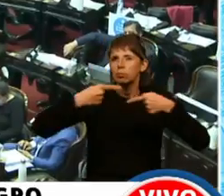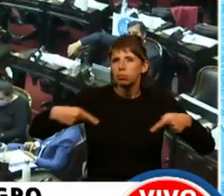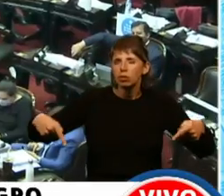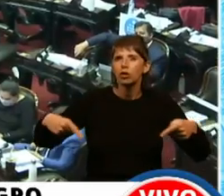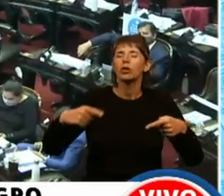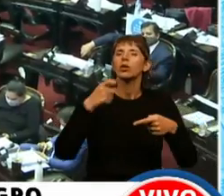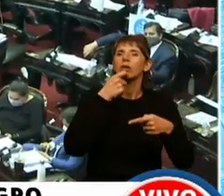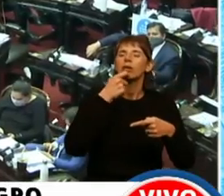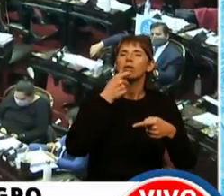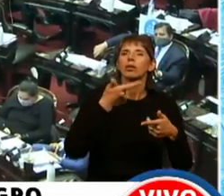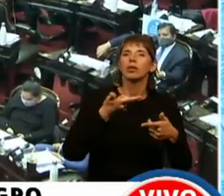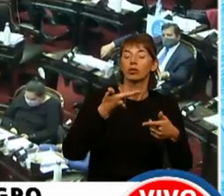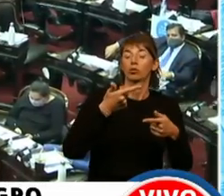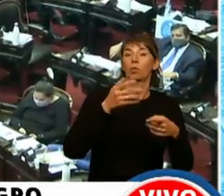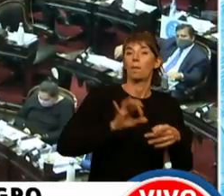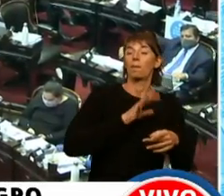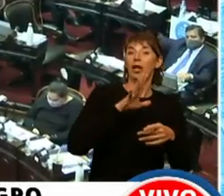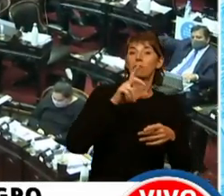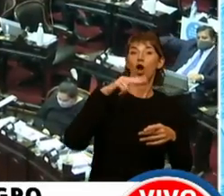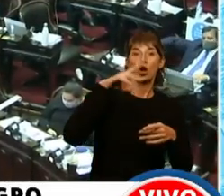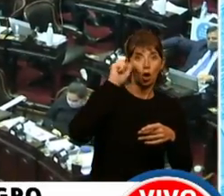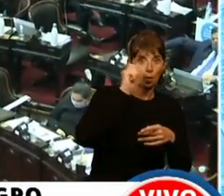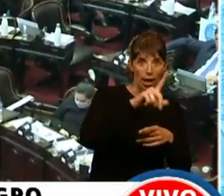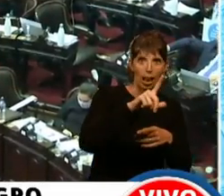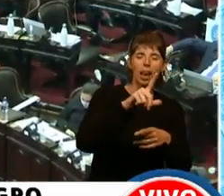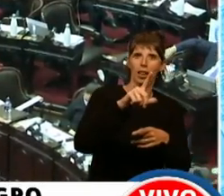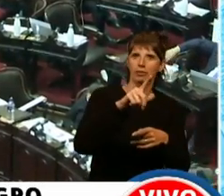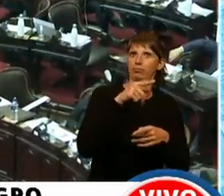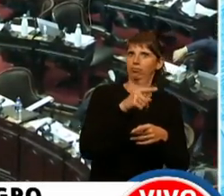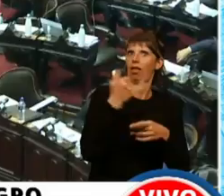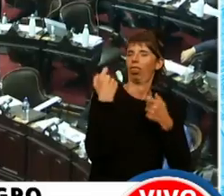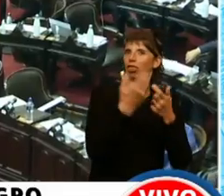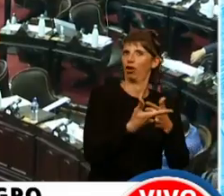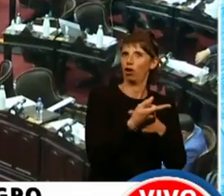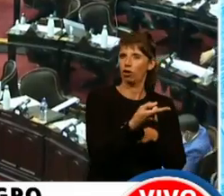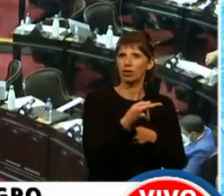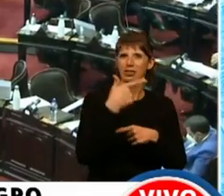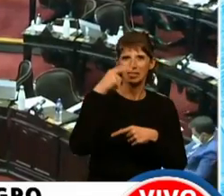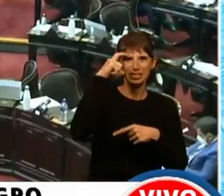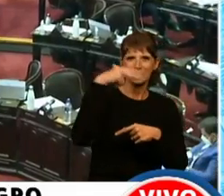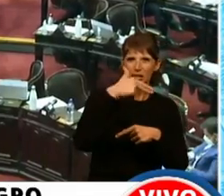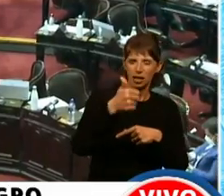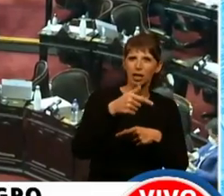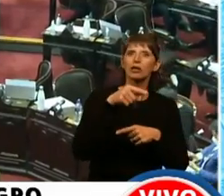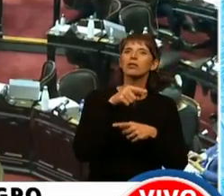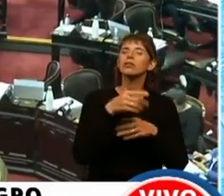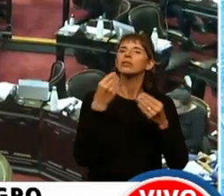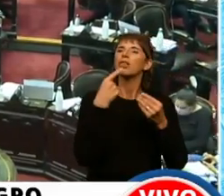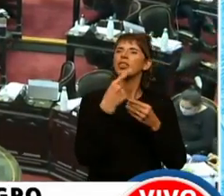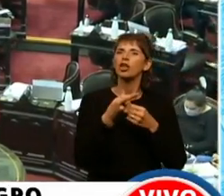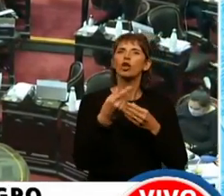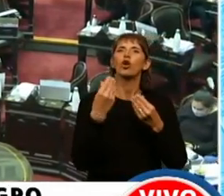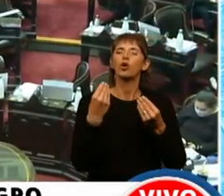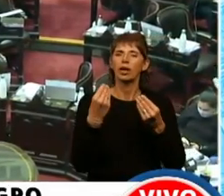marca escena premio nobel ha señalado lo que es encaminarse a limitar